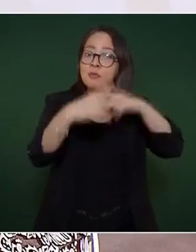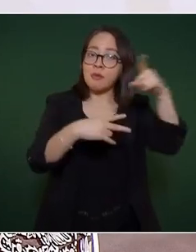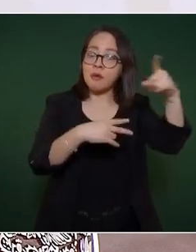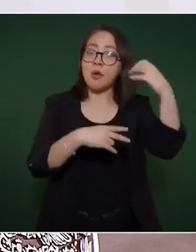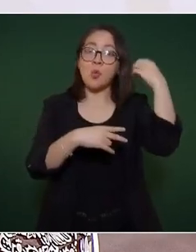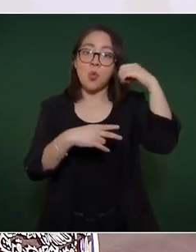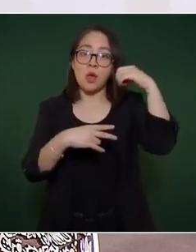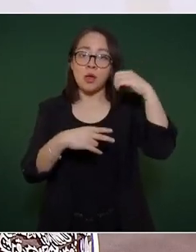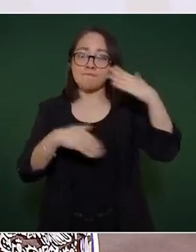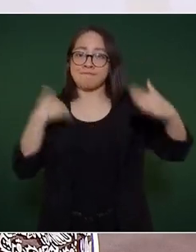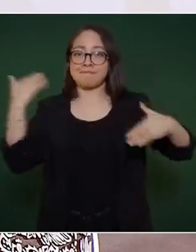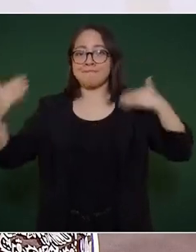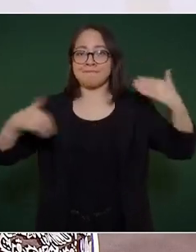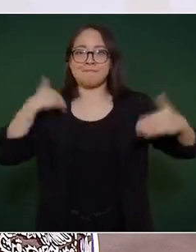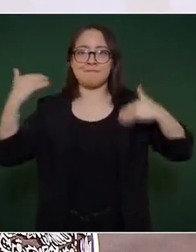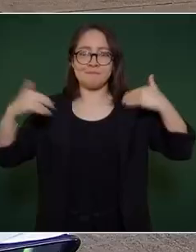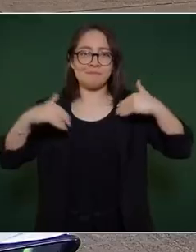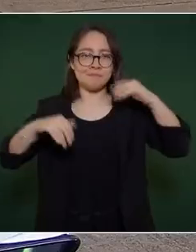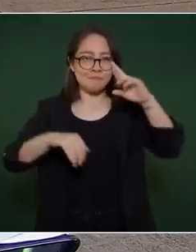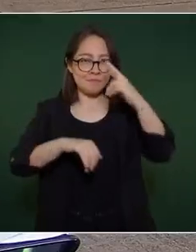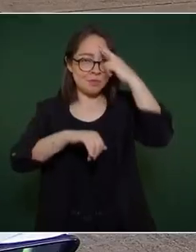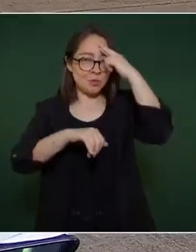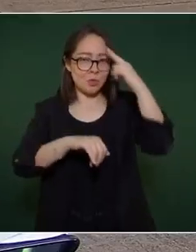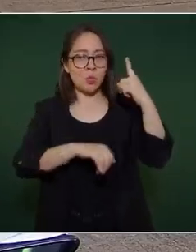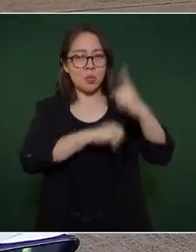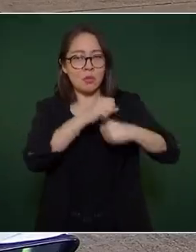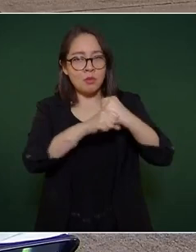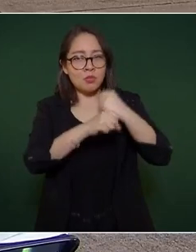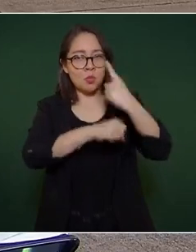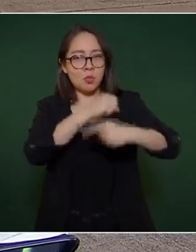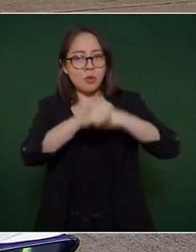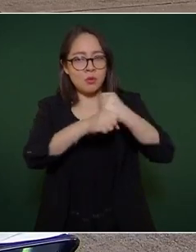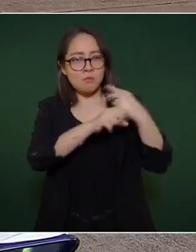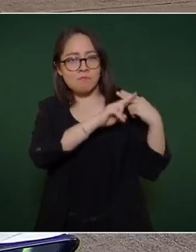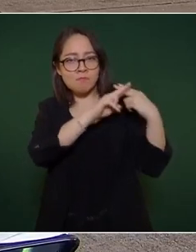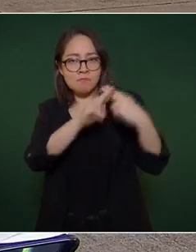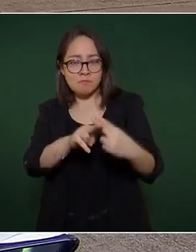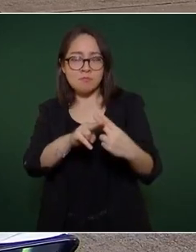del mejor presidente de México que ha existido,